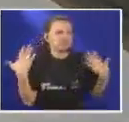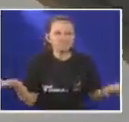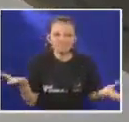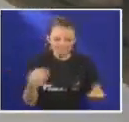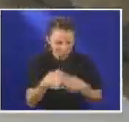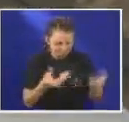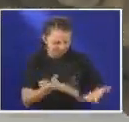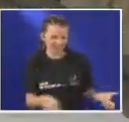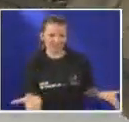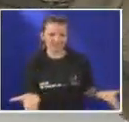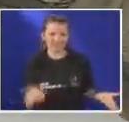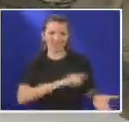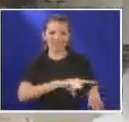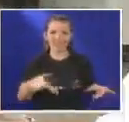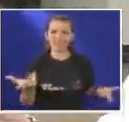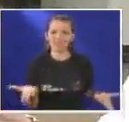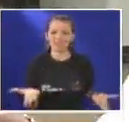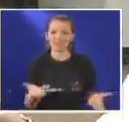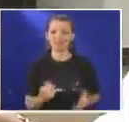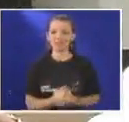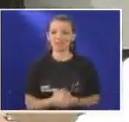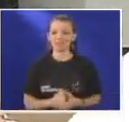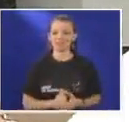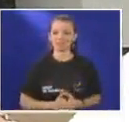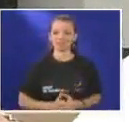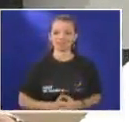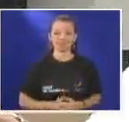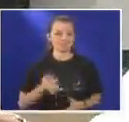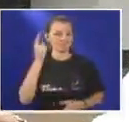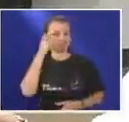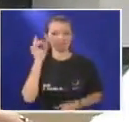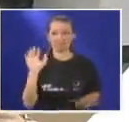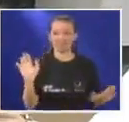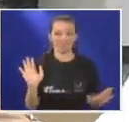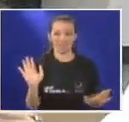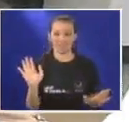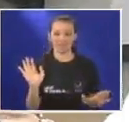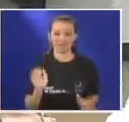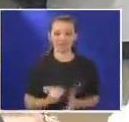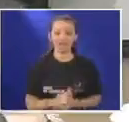qué se trataba esta peculiar iniciativa. Ni idea.